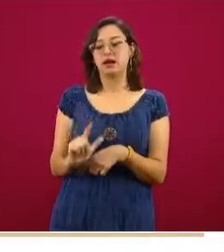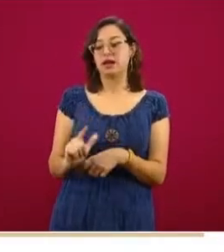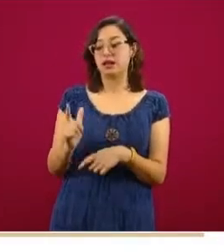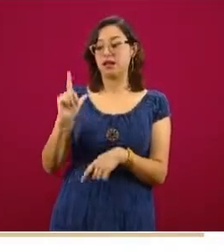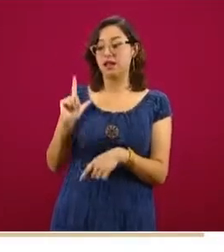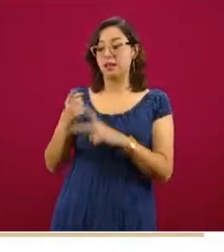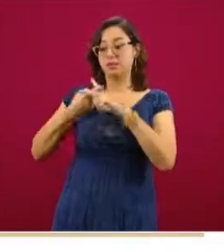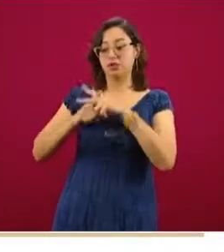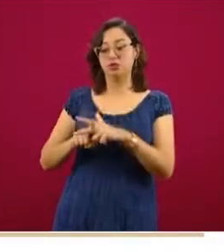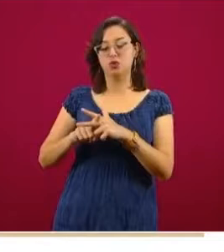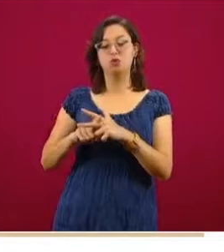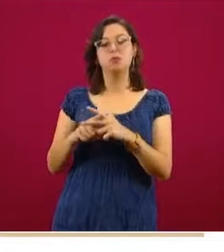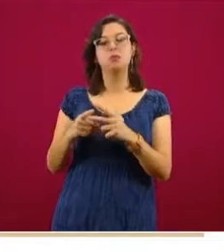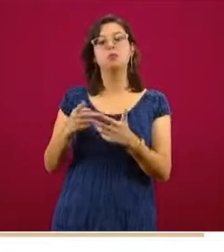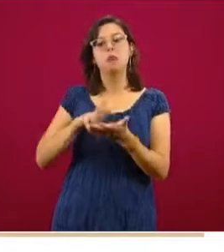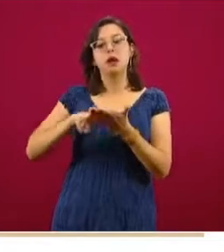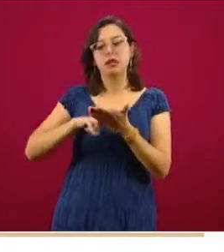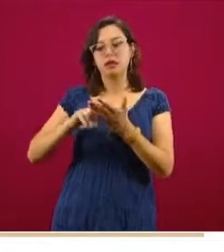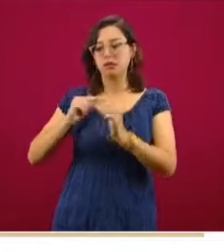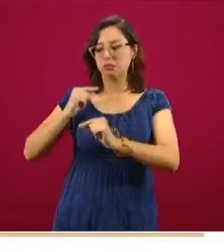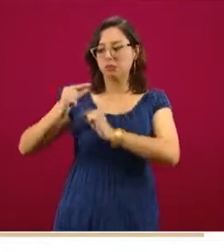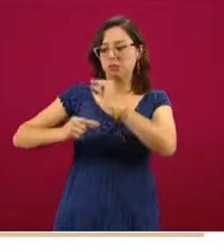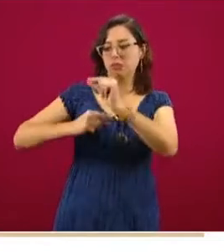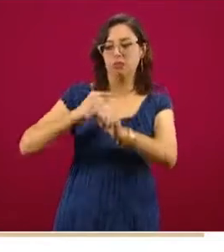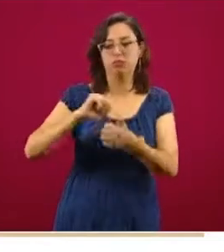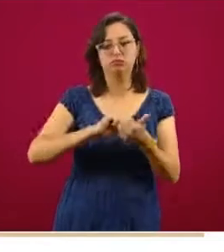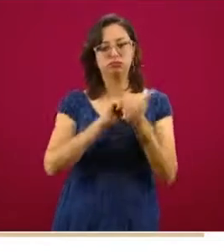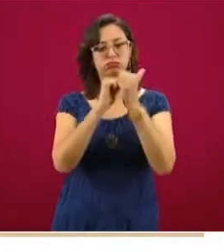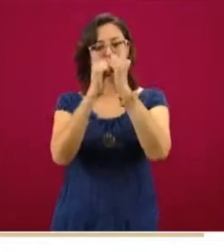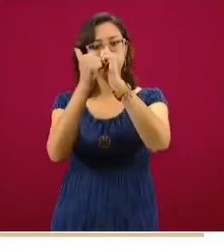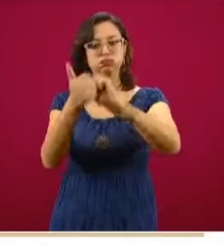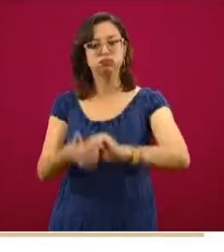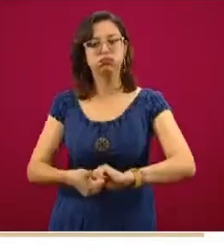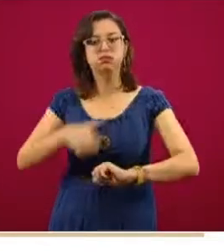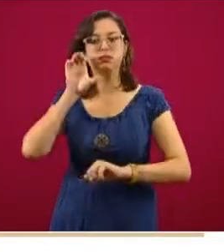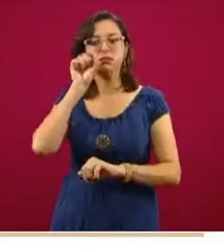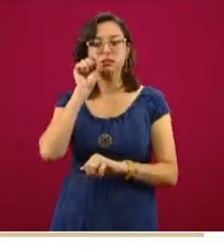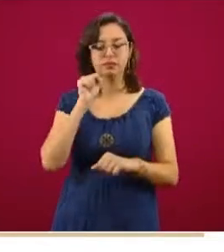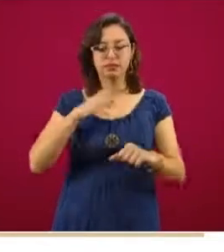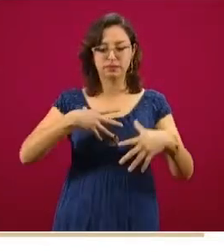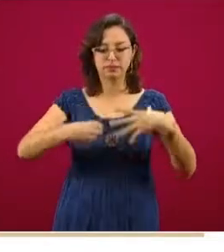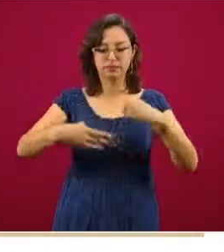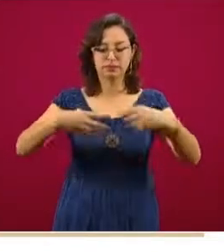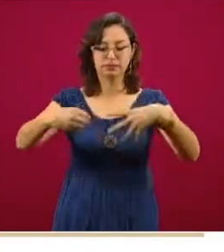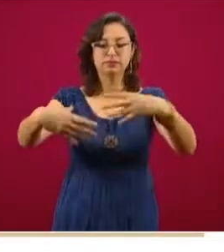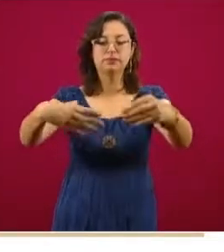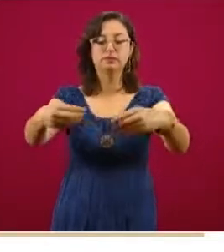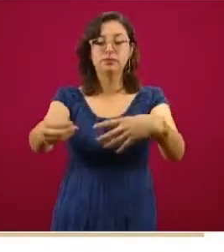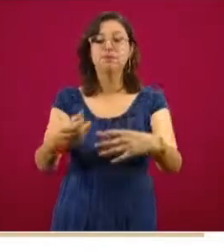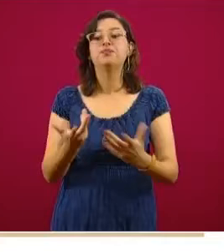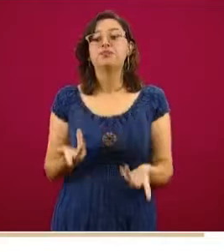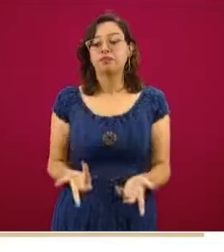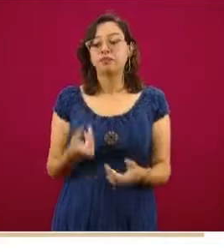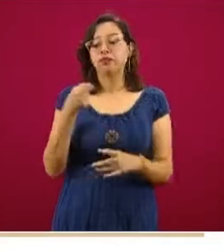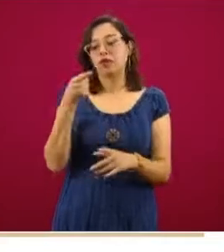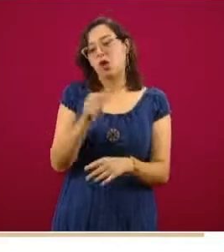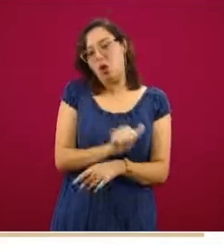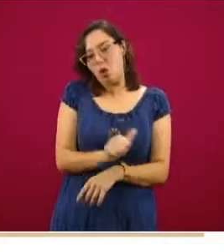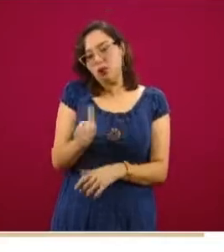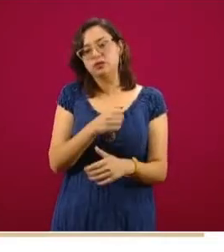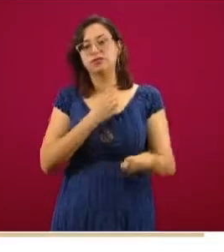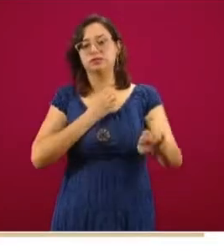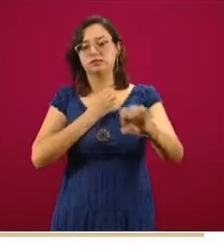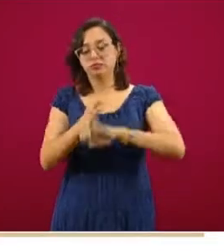la medida que va lógicamente desarrollándose la epidemia en México, las cargas de enfermedad siguen concentrándose y resaltan aquellos